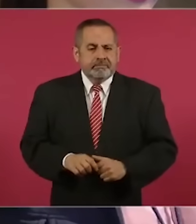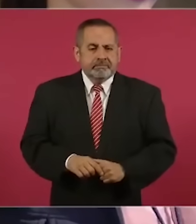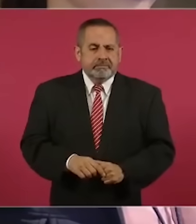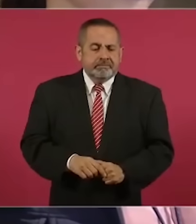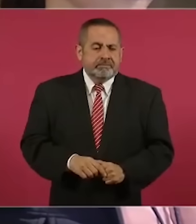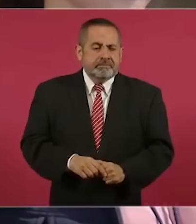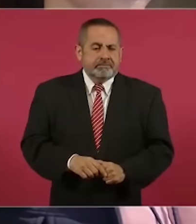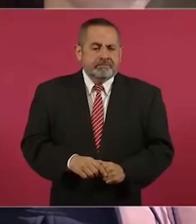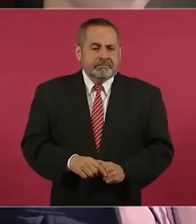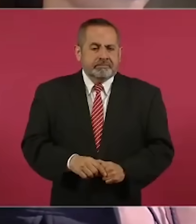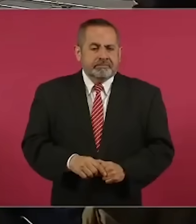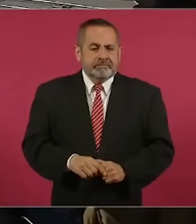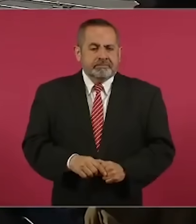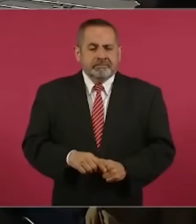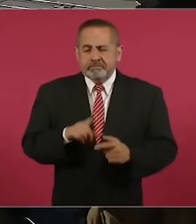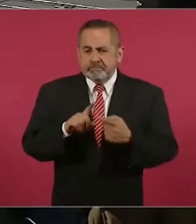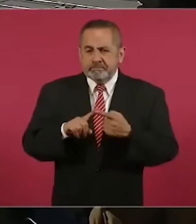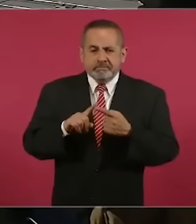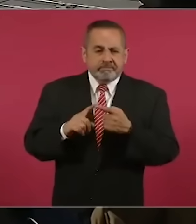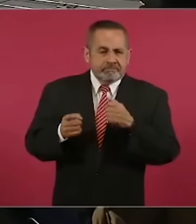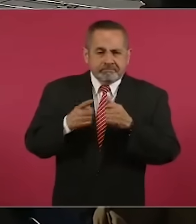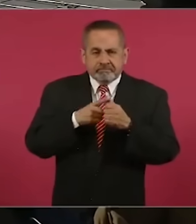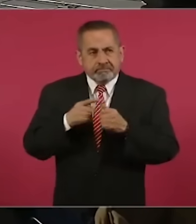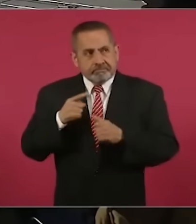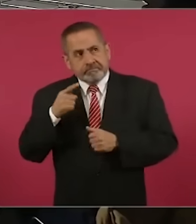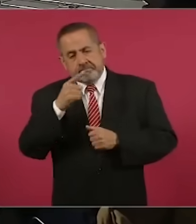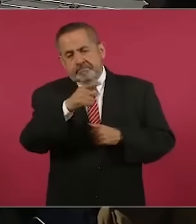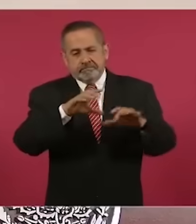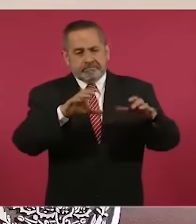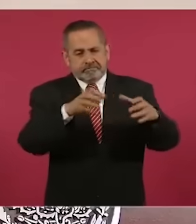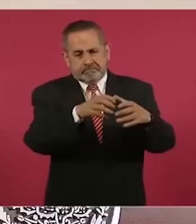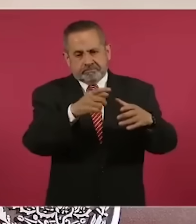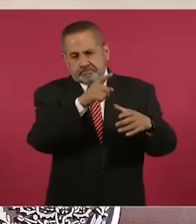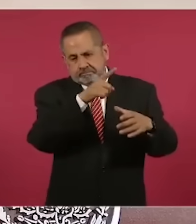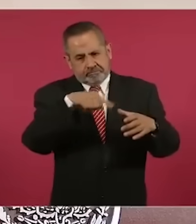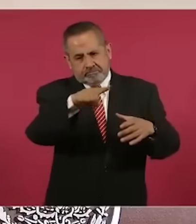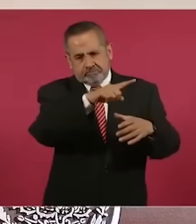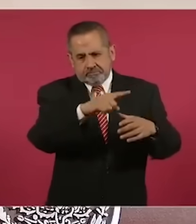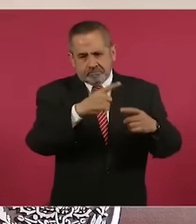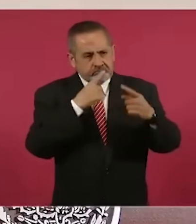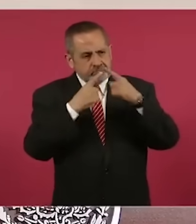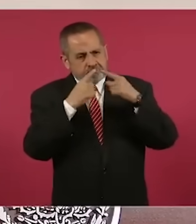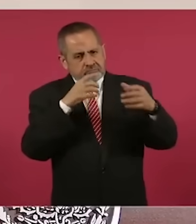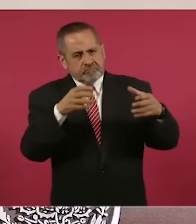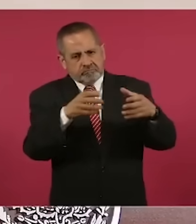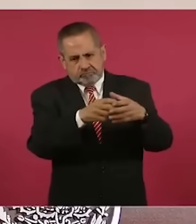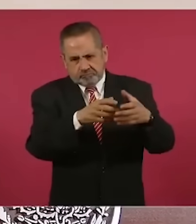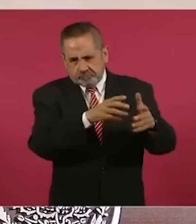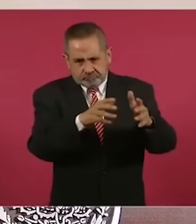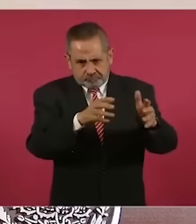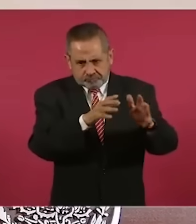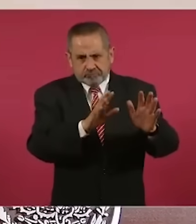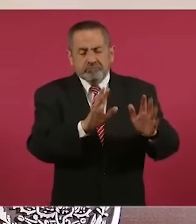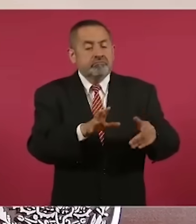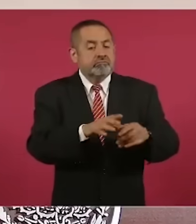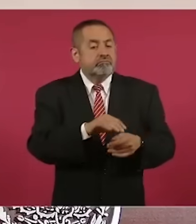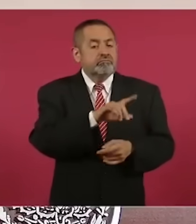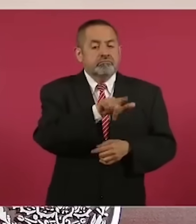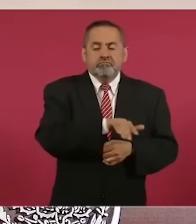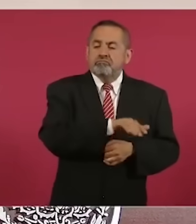eh se busque el diálogo allá las partes luego que se acuda a